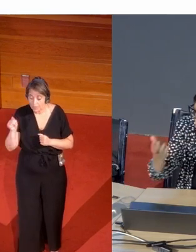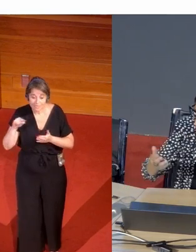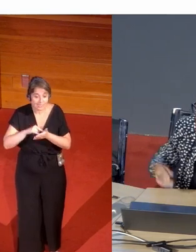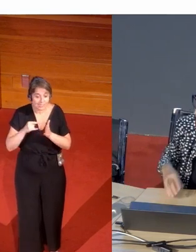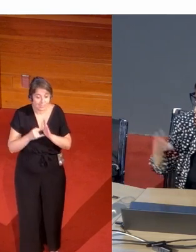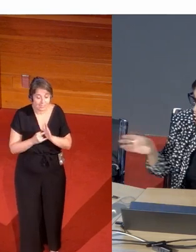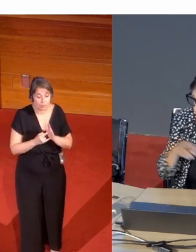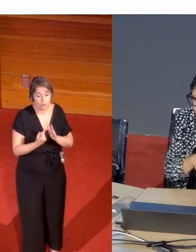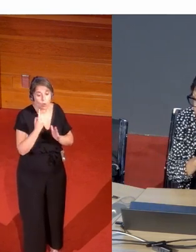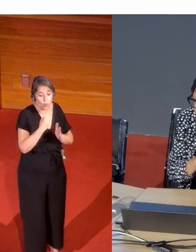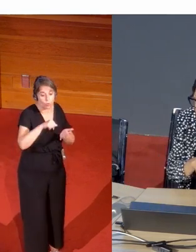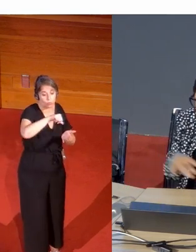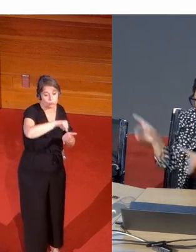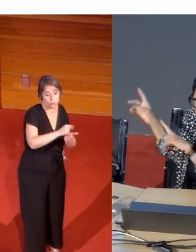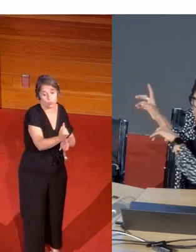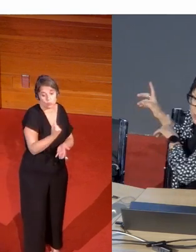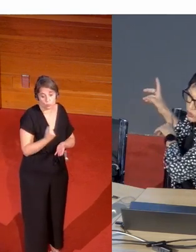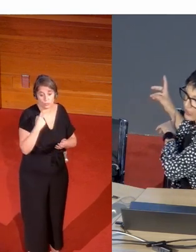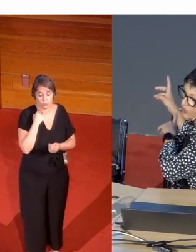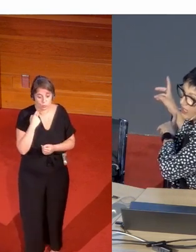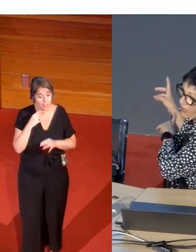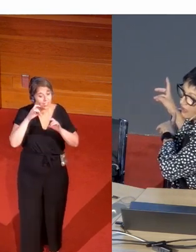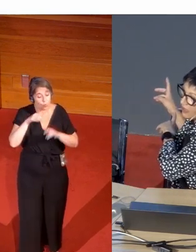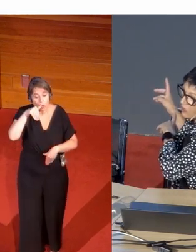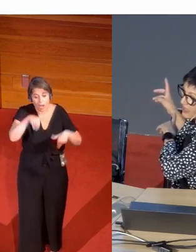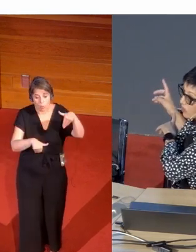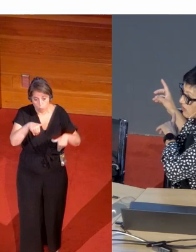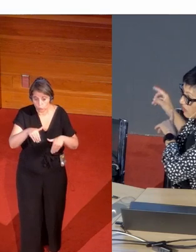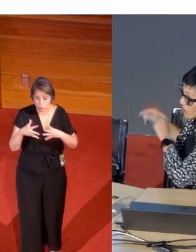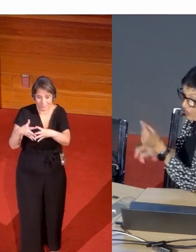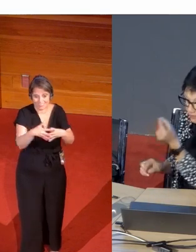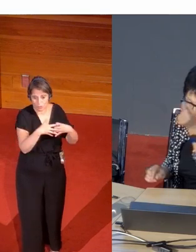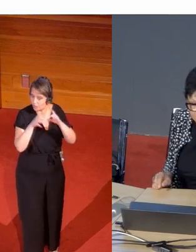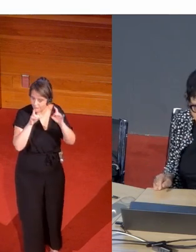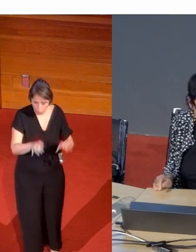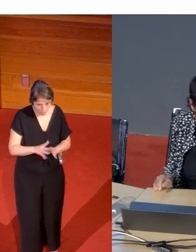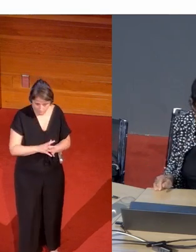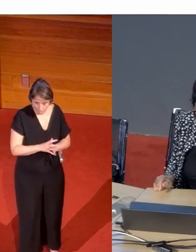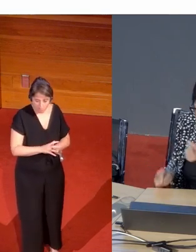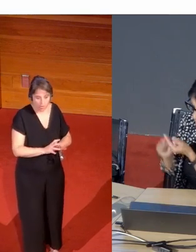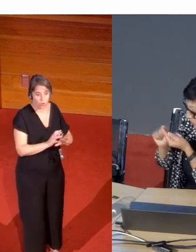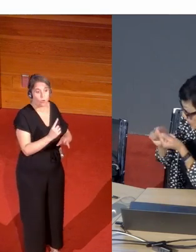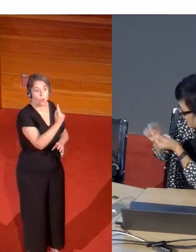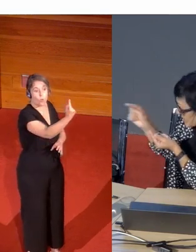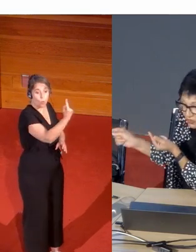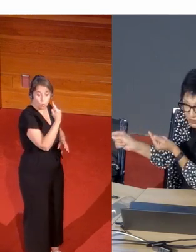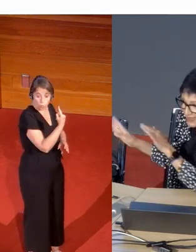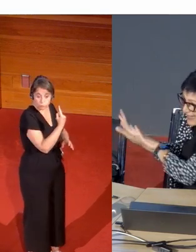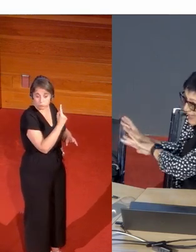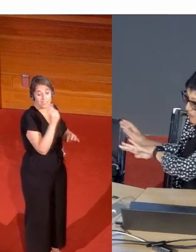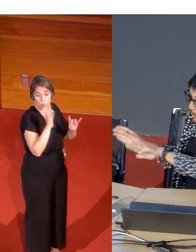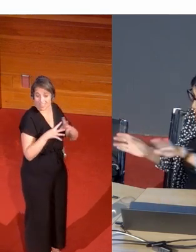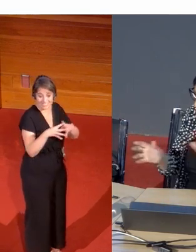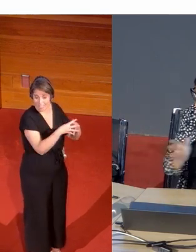un diputado por porque ahí es lo mismo que el voto electoral en los Estados Unidos uno saca un voto más que